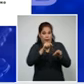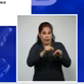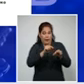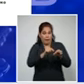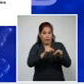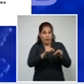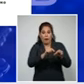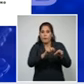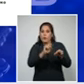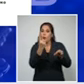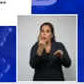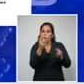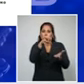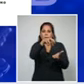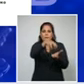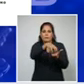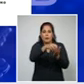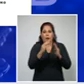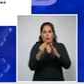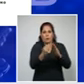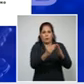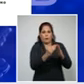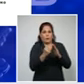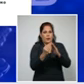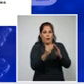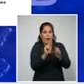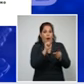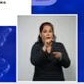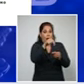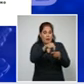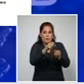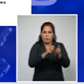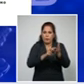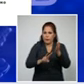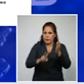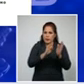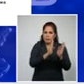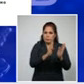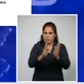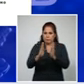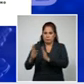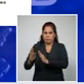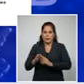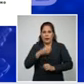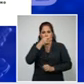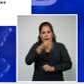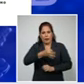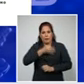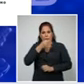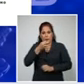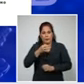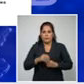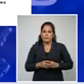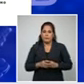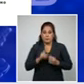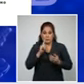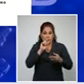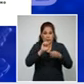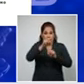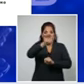un evento comunitario, pues son las provincias que tienen eventos y como ves se corresponden con